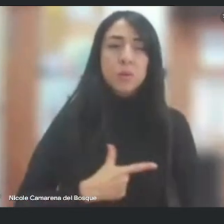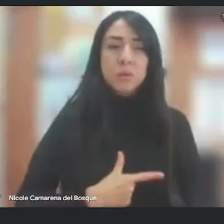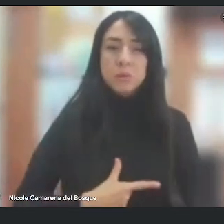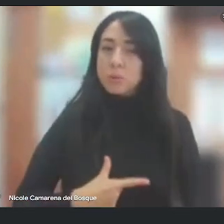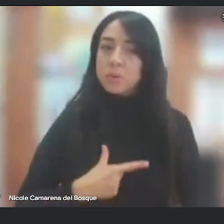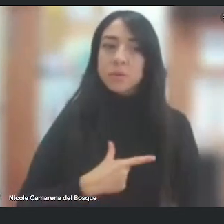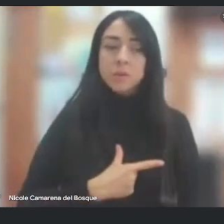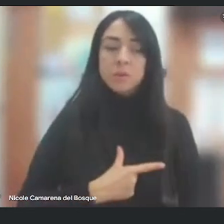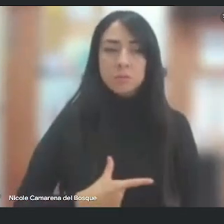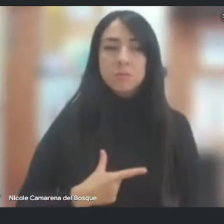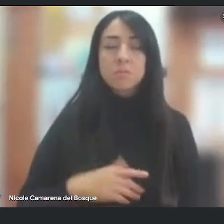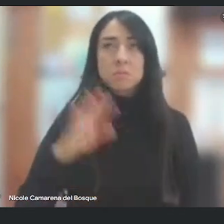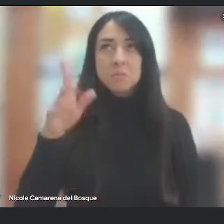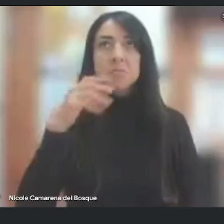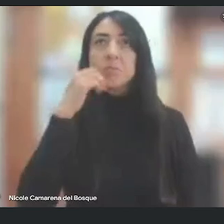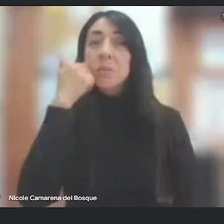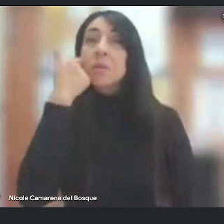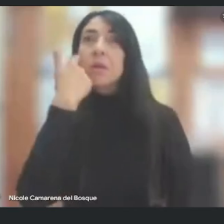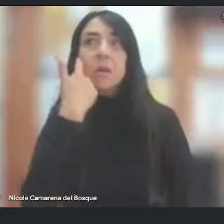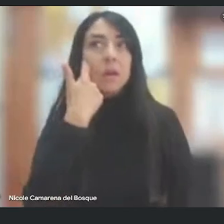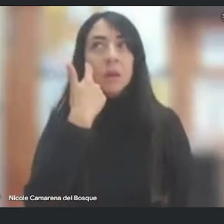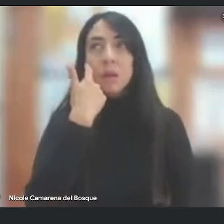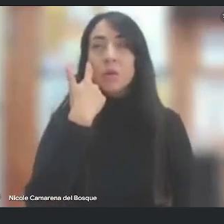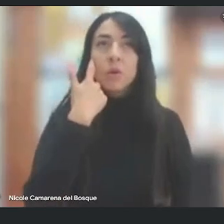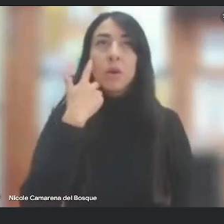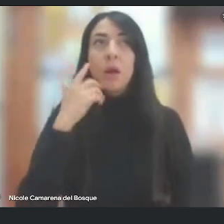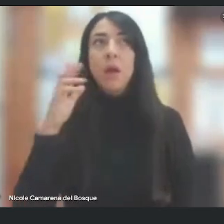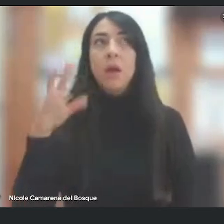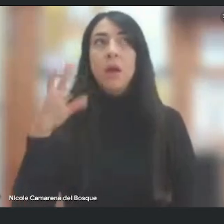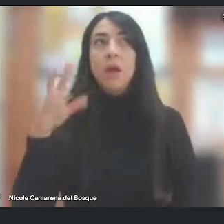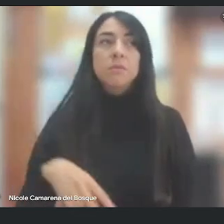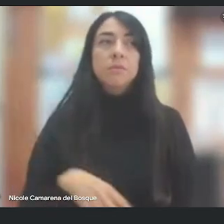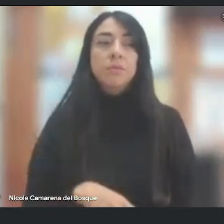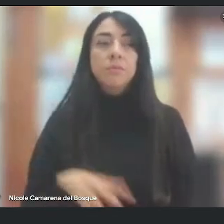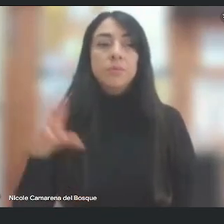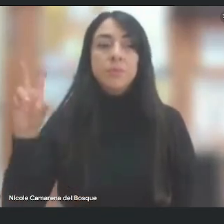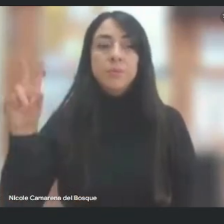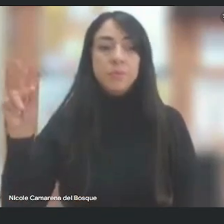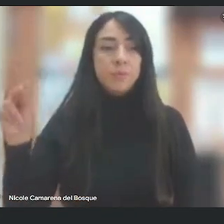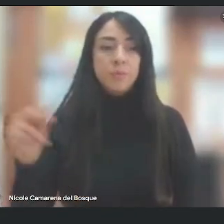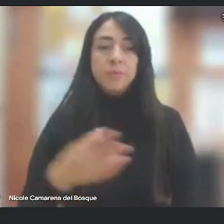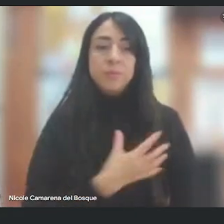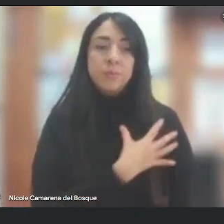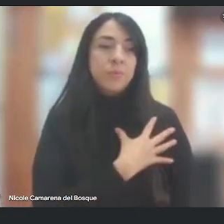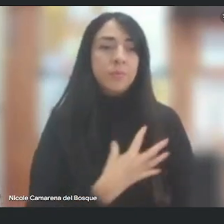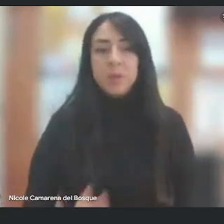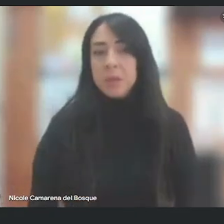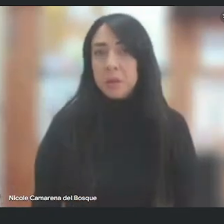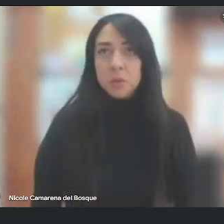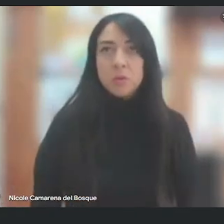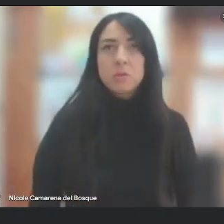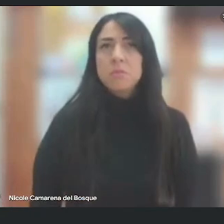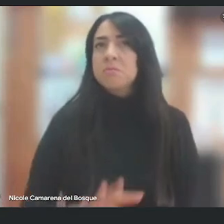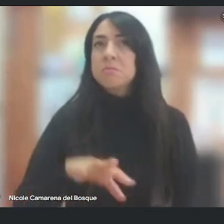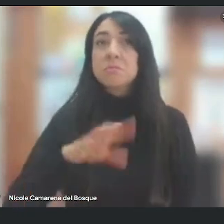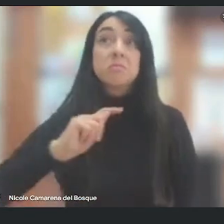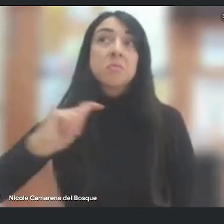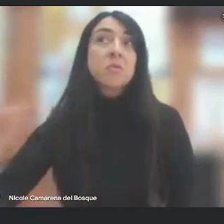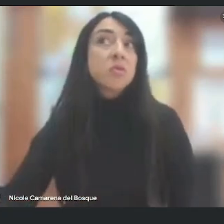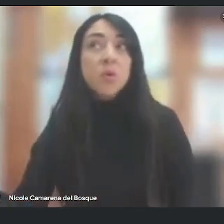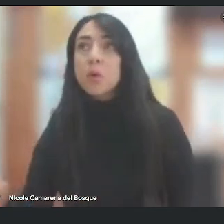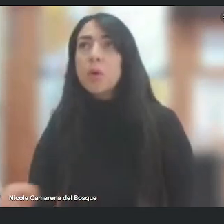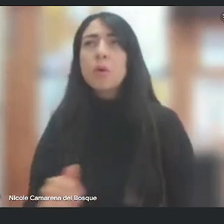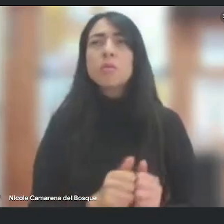¿no? Explicarles que para alcanzar un mejor nivel de salud, pues